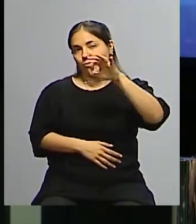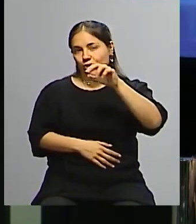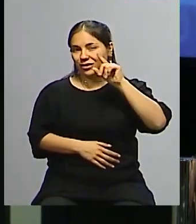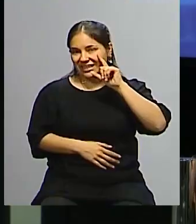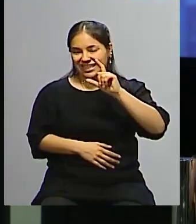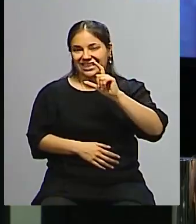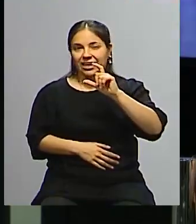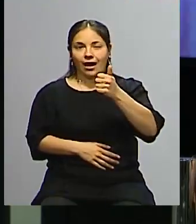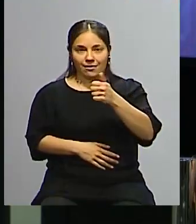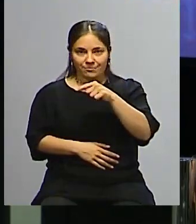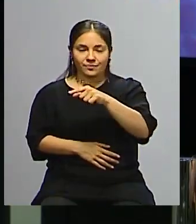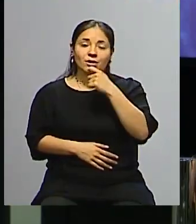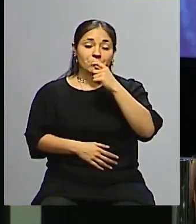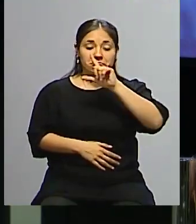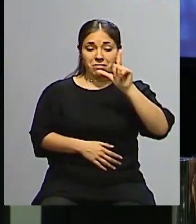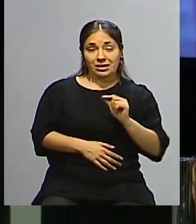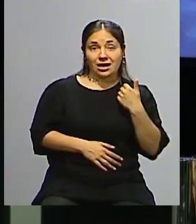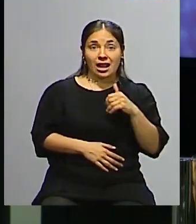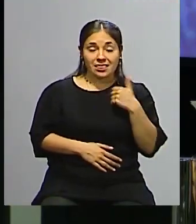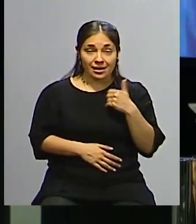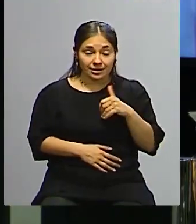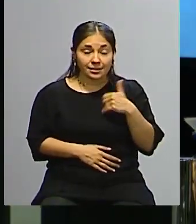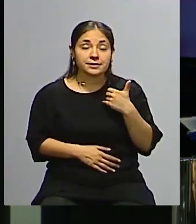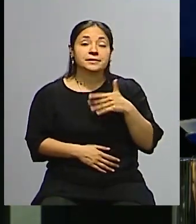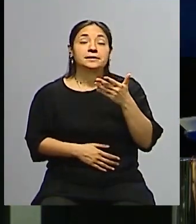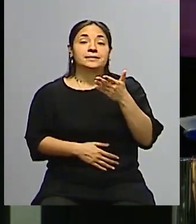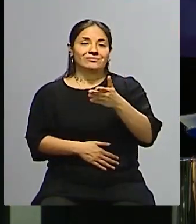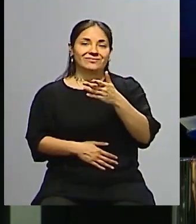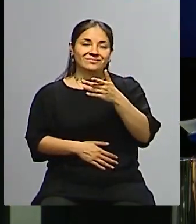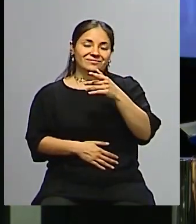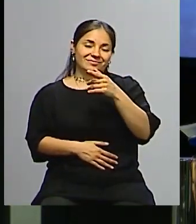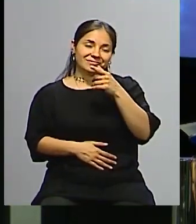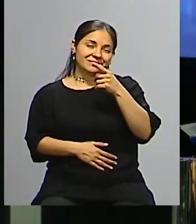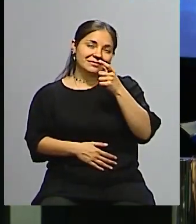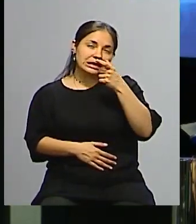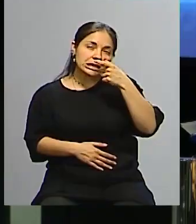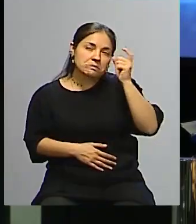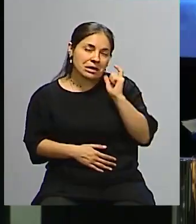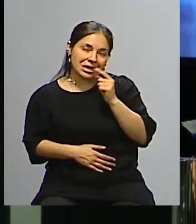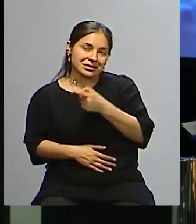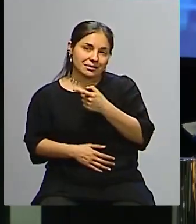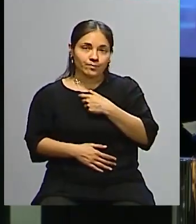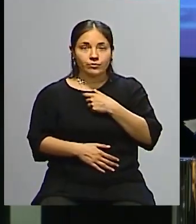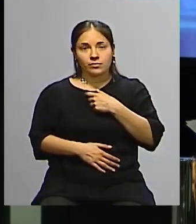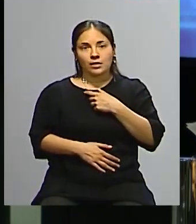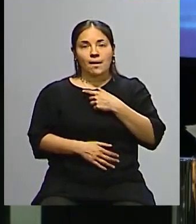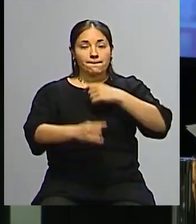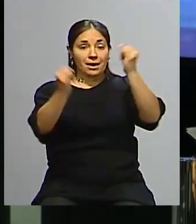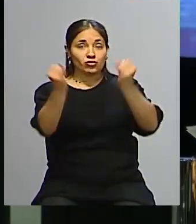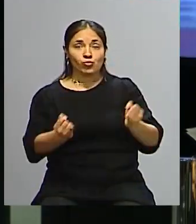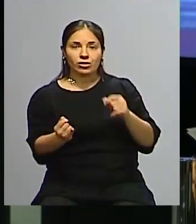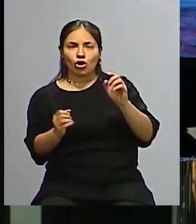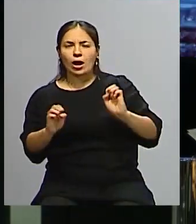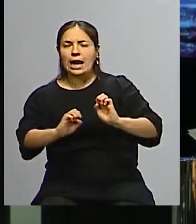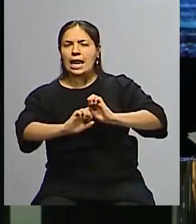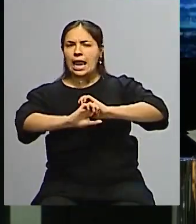de, en Argentina, en general de acuerdo a tu expertise, cómo está la transparencia presupuestaria